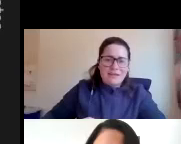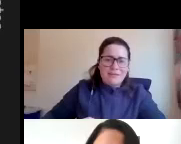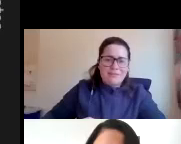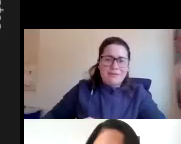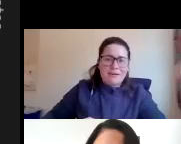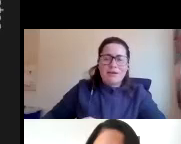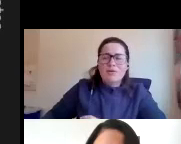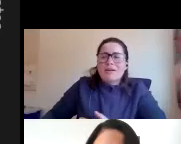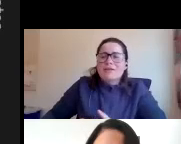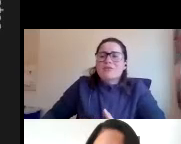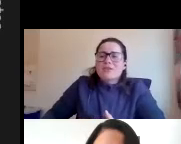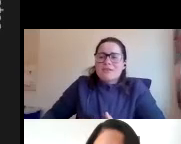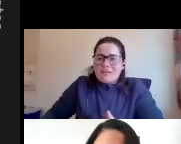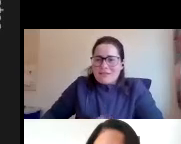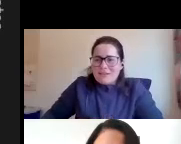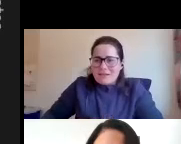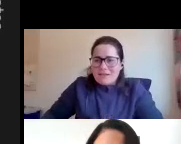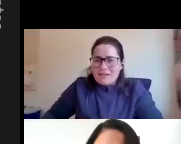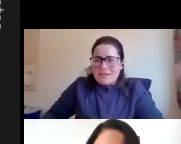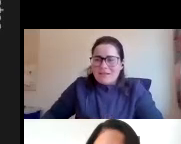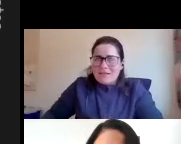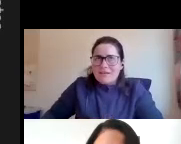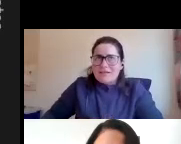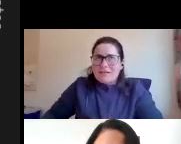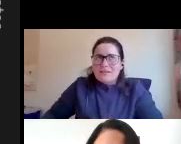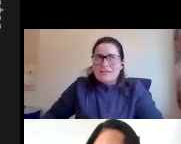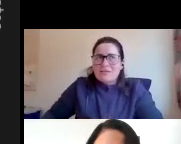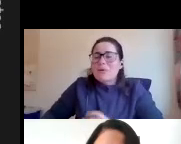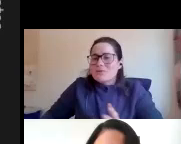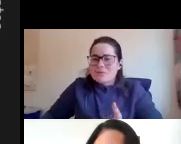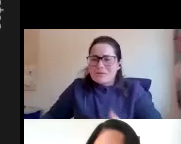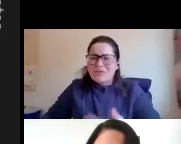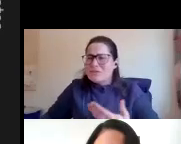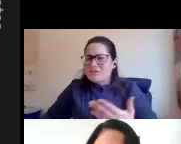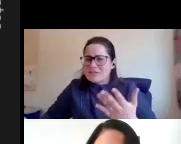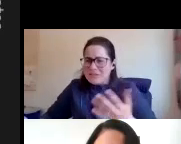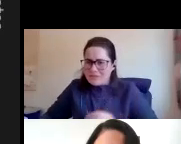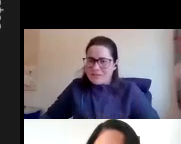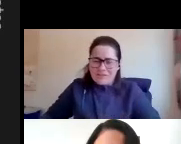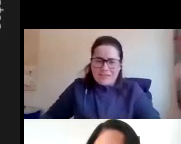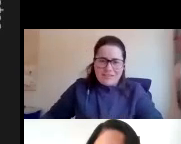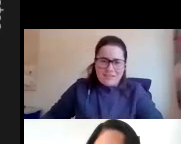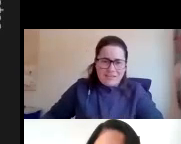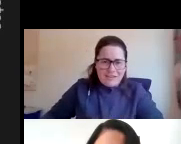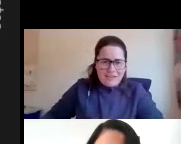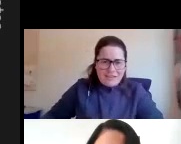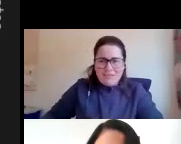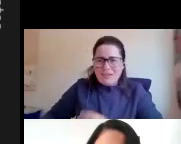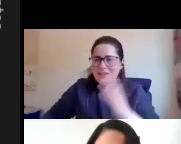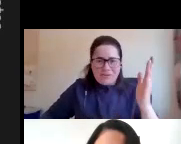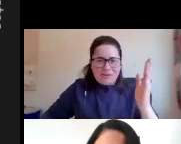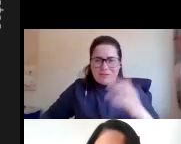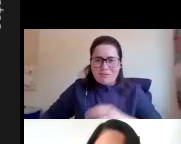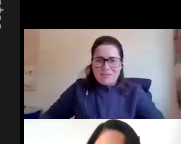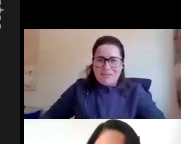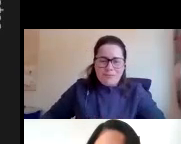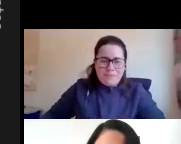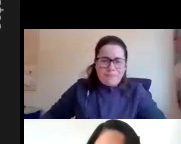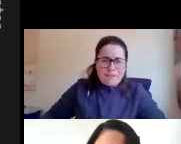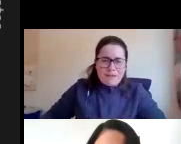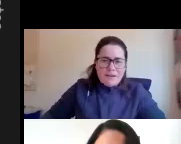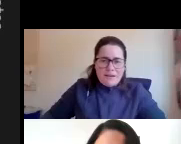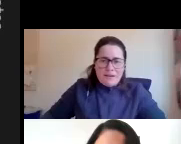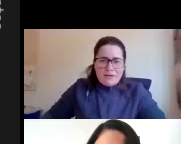esta recolector de suelos o recolector de sedimentos, le decían. Si ven, de nuevo es